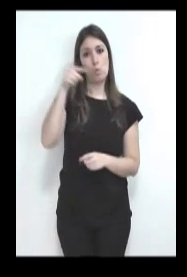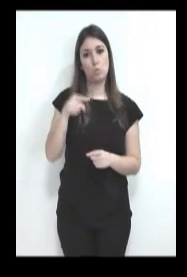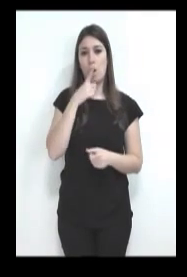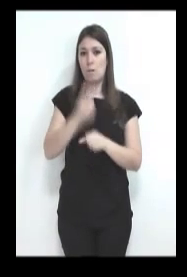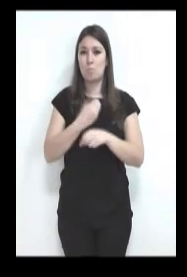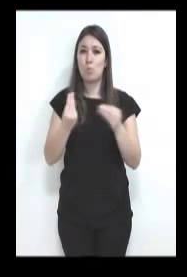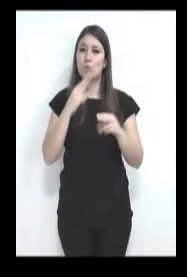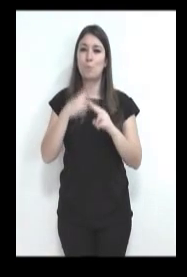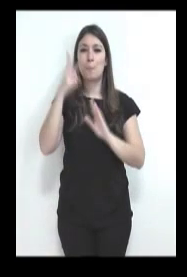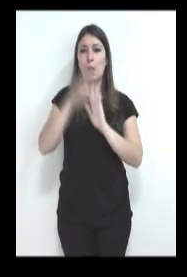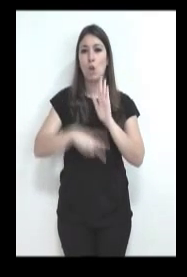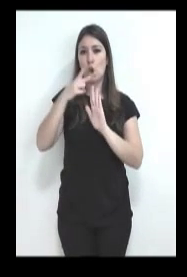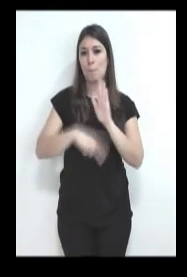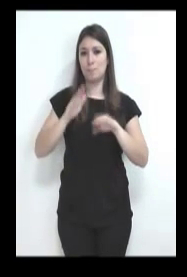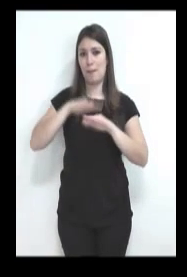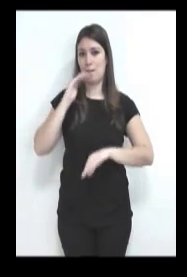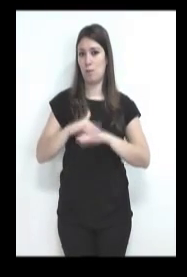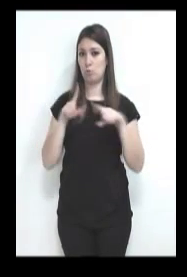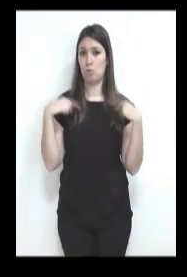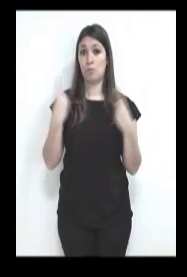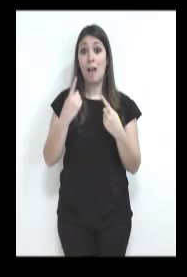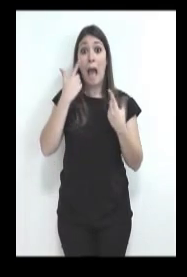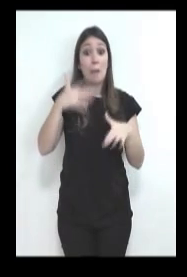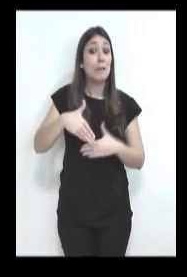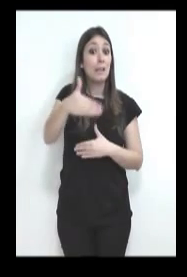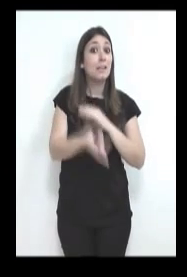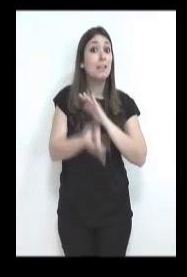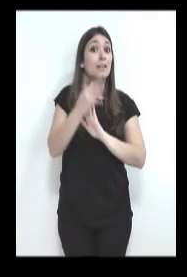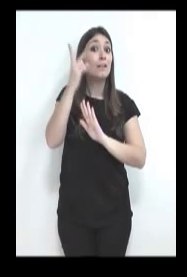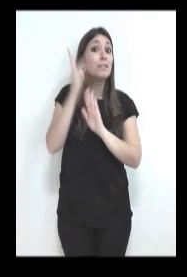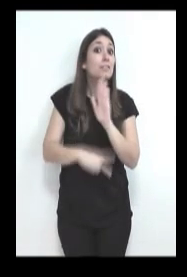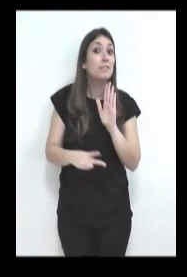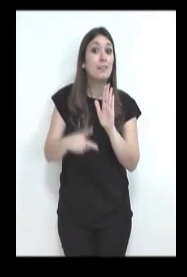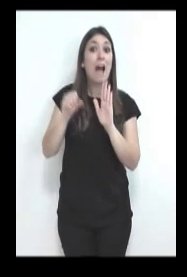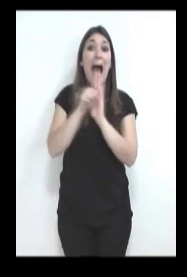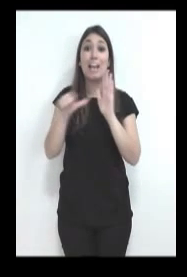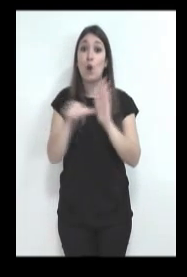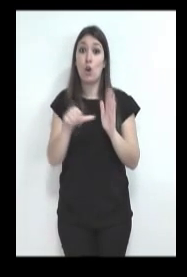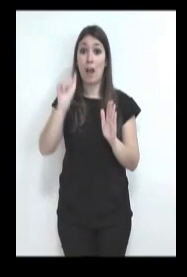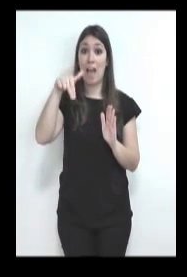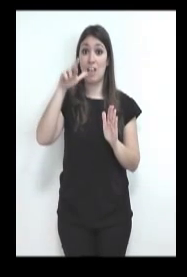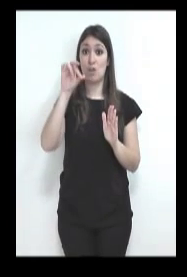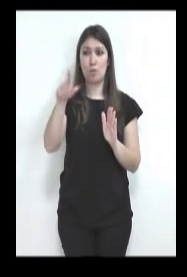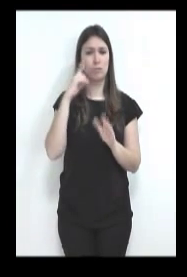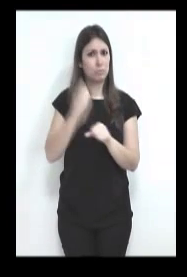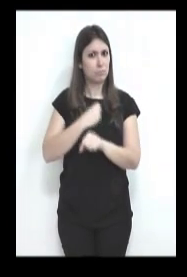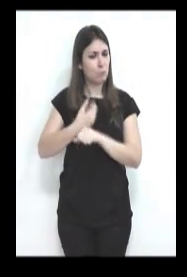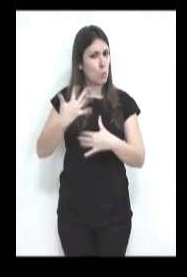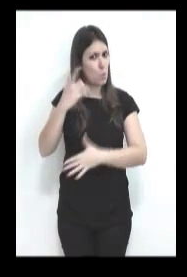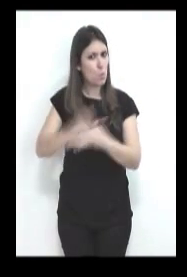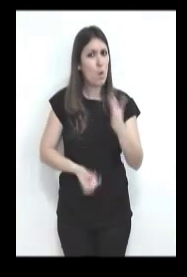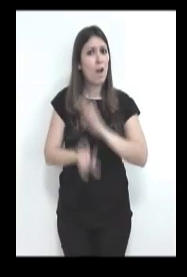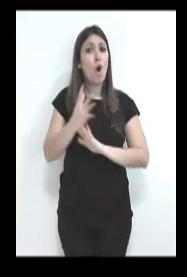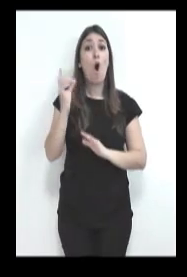en normalización y veremos si sale un estándar pues de AENOR, que está trabajando muy duro en ello, o si al